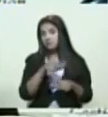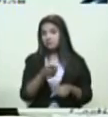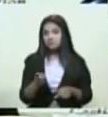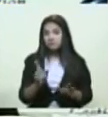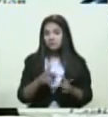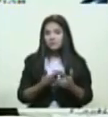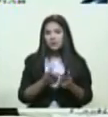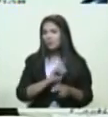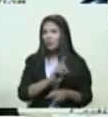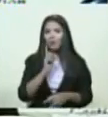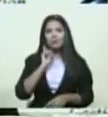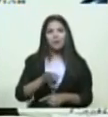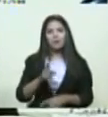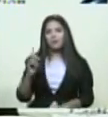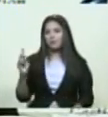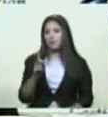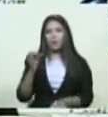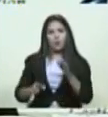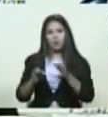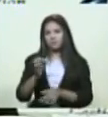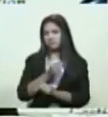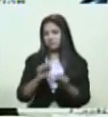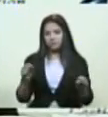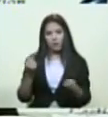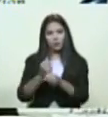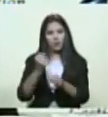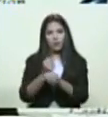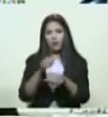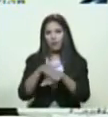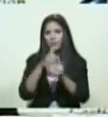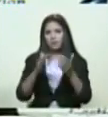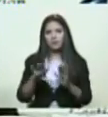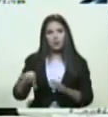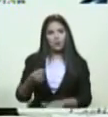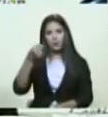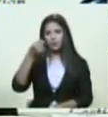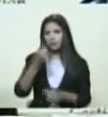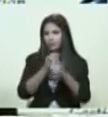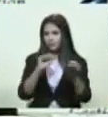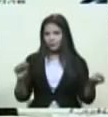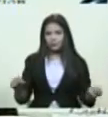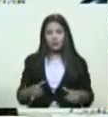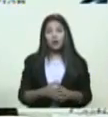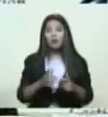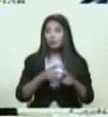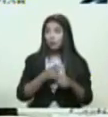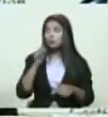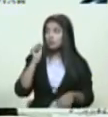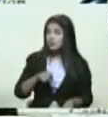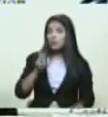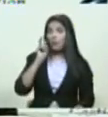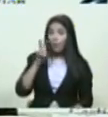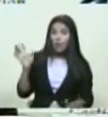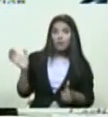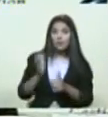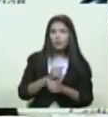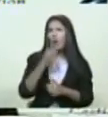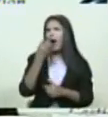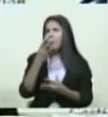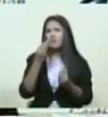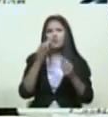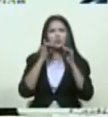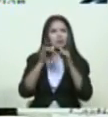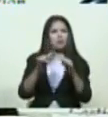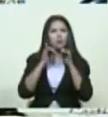sea, ese no es el deber ser de un fiscal o de un empleado del Ministerio Público. Y eso sí lo hemos detectado porque hay muchas